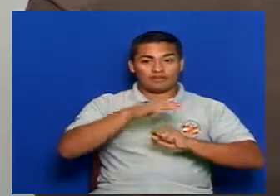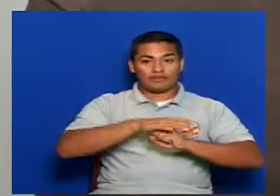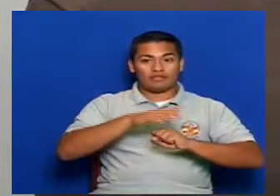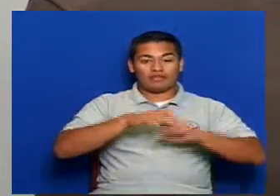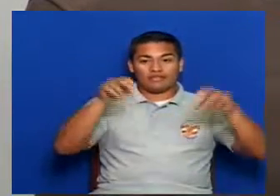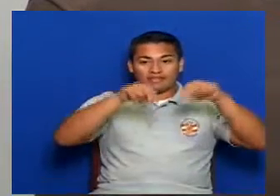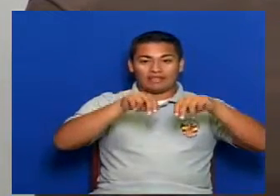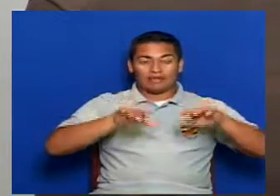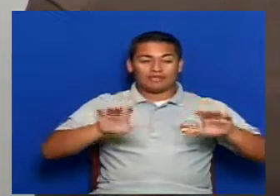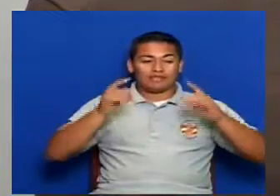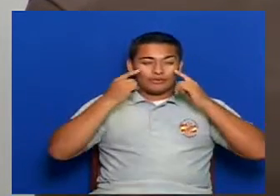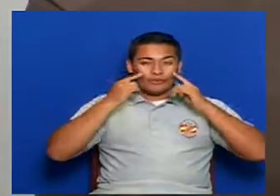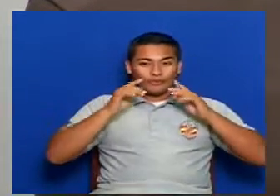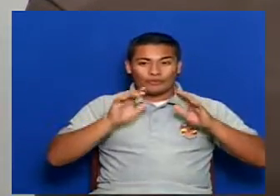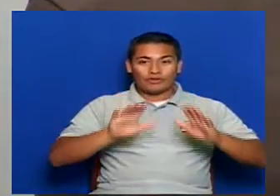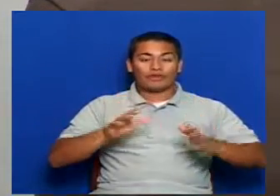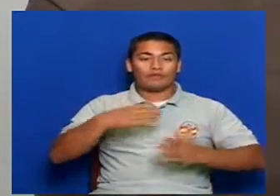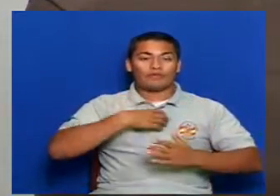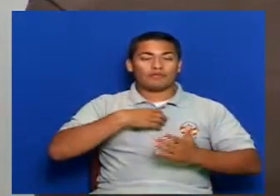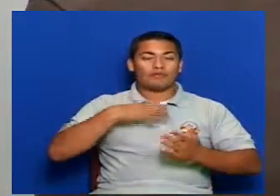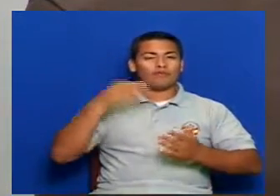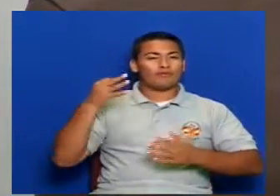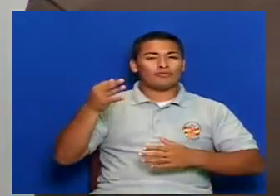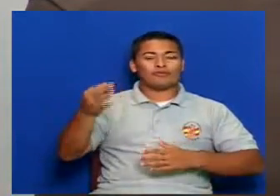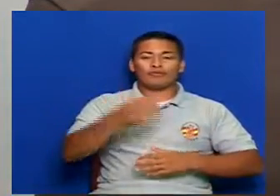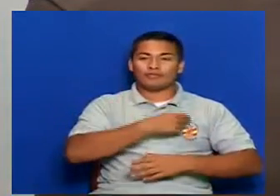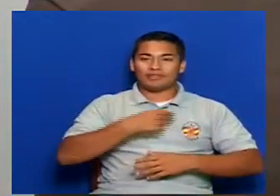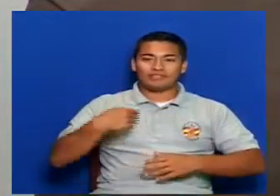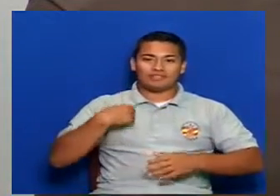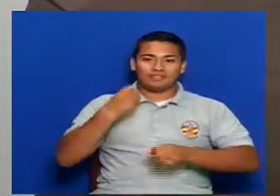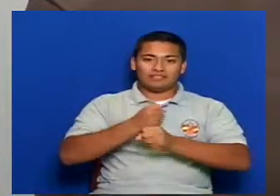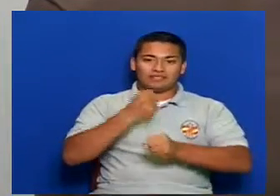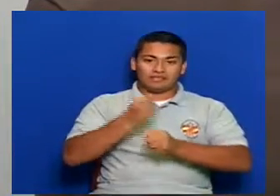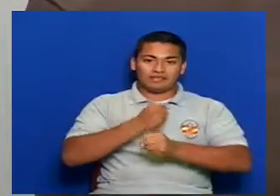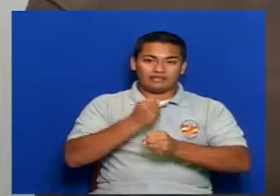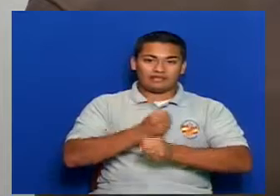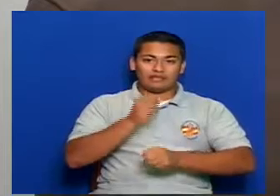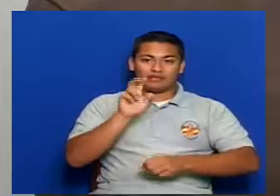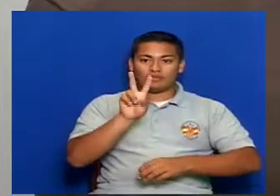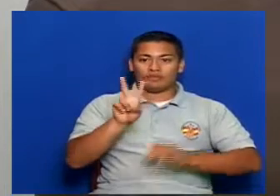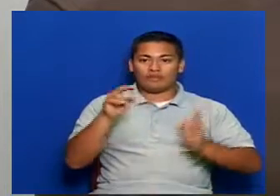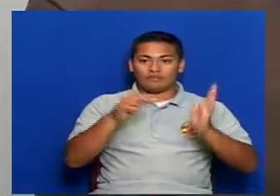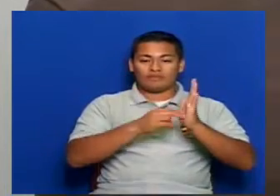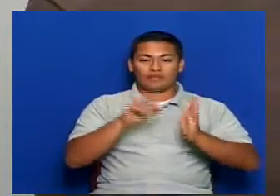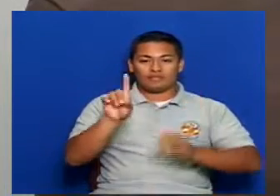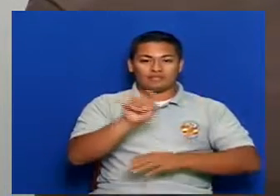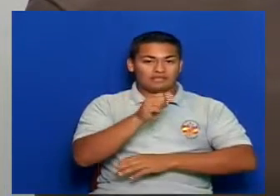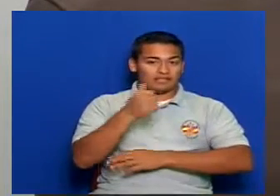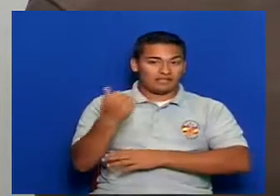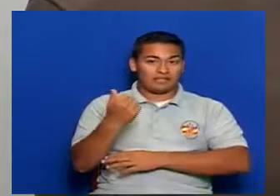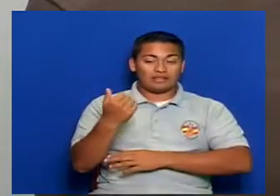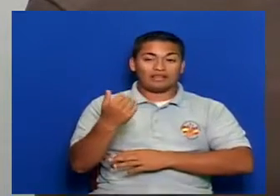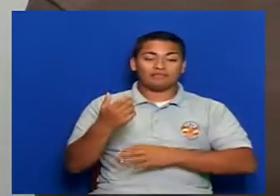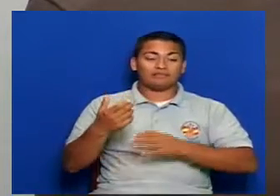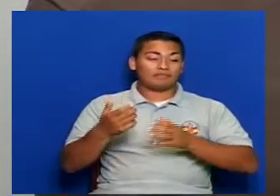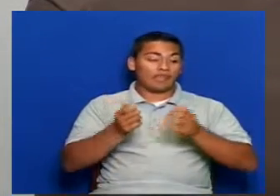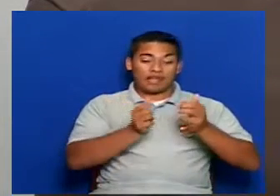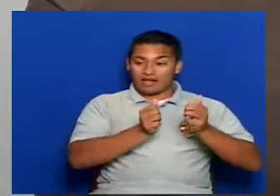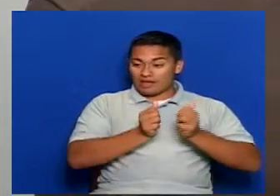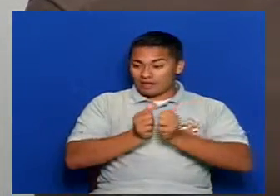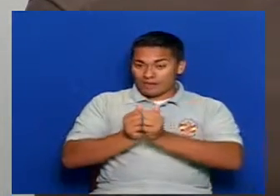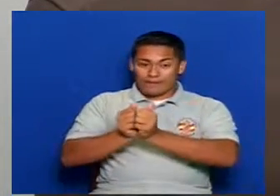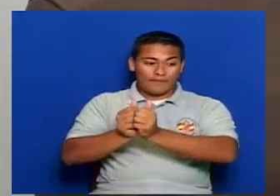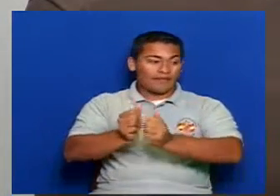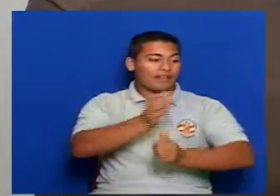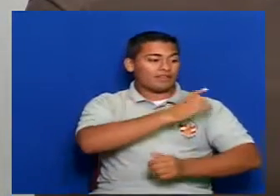naturales y también sus proyecciones de trabajo para este 2016 para esto nos acompaña el